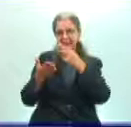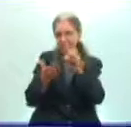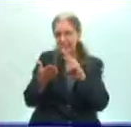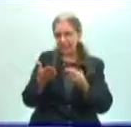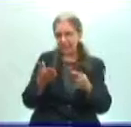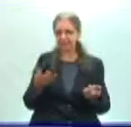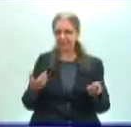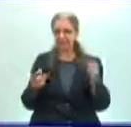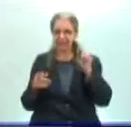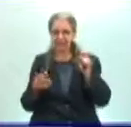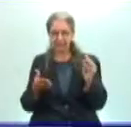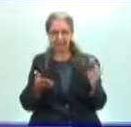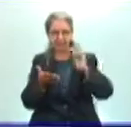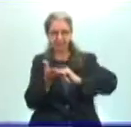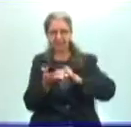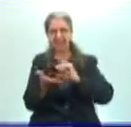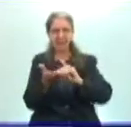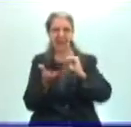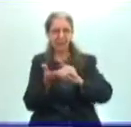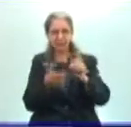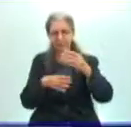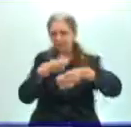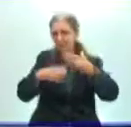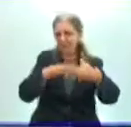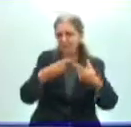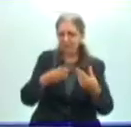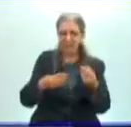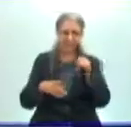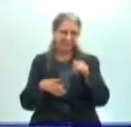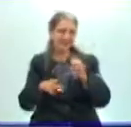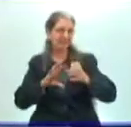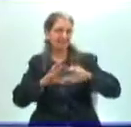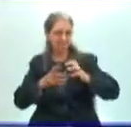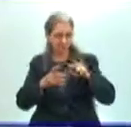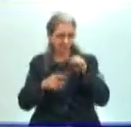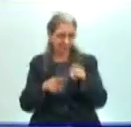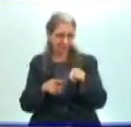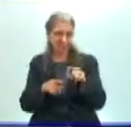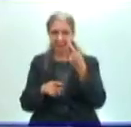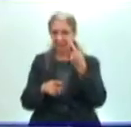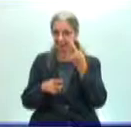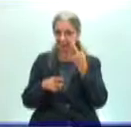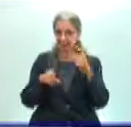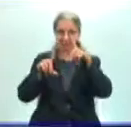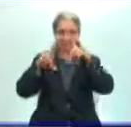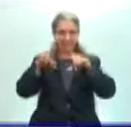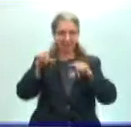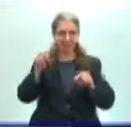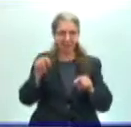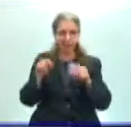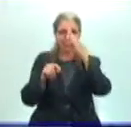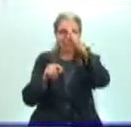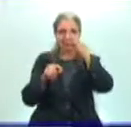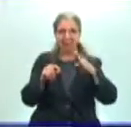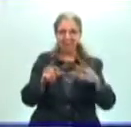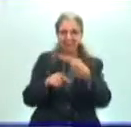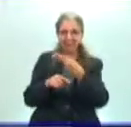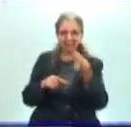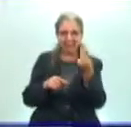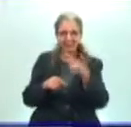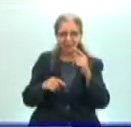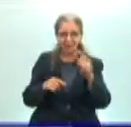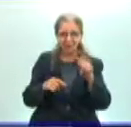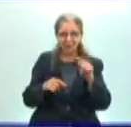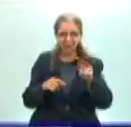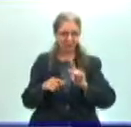indicar en la misma los datos del problema. Nos queda esta figura. Mira, se ve un triángulo rectángulo y la hipotenusa, que es la longitud